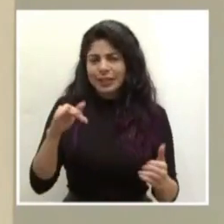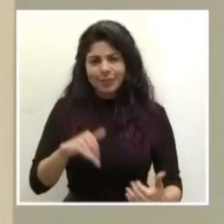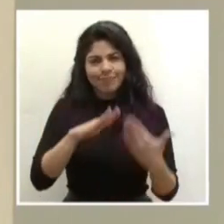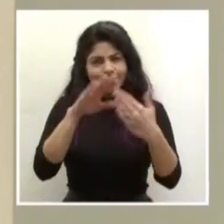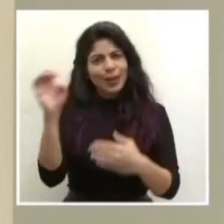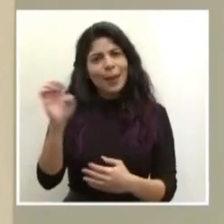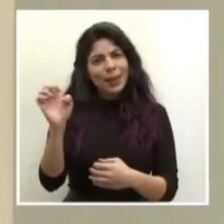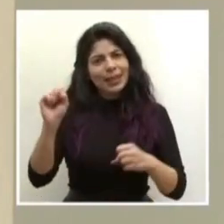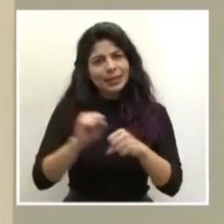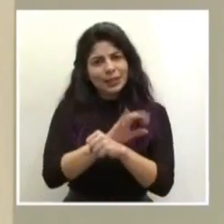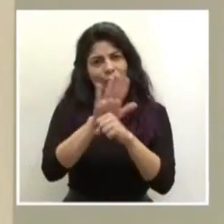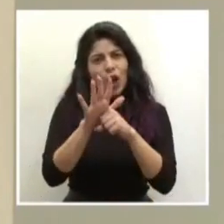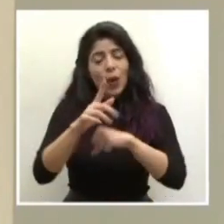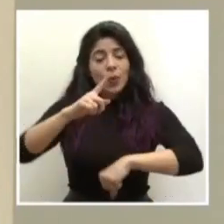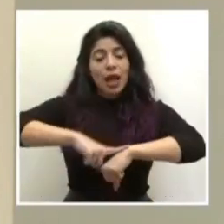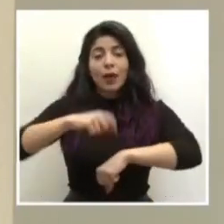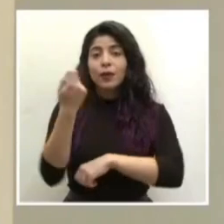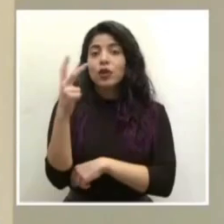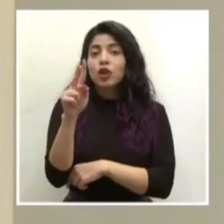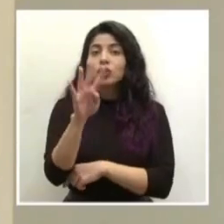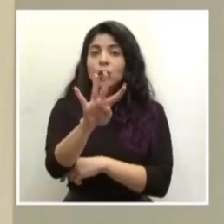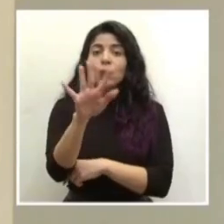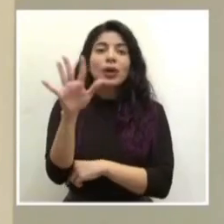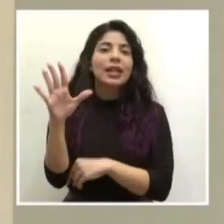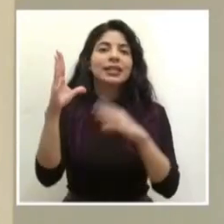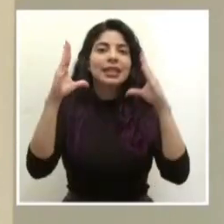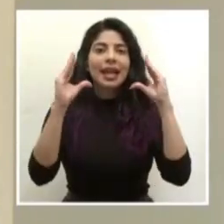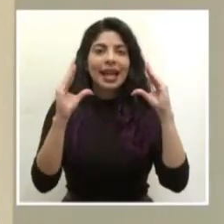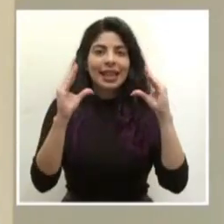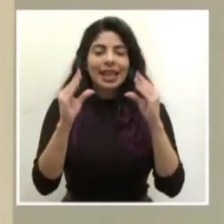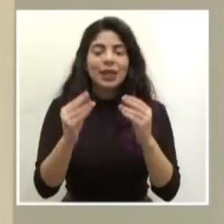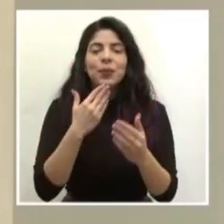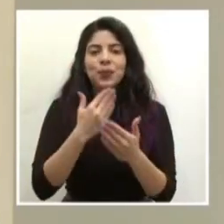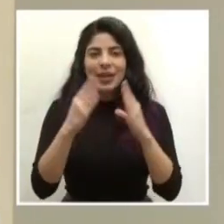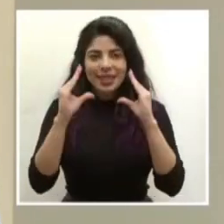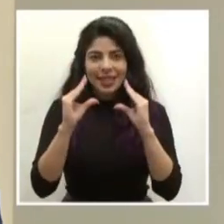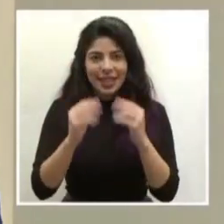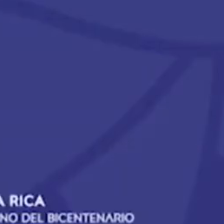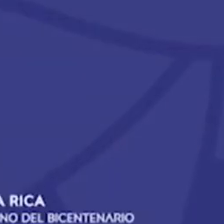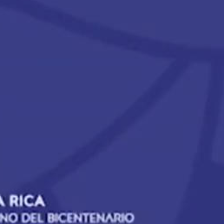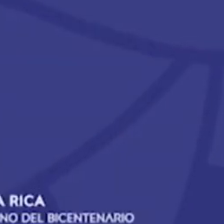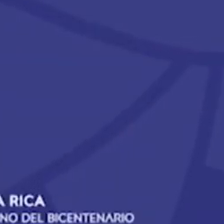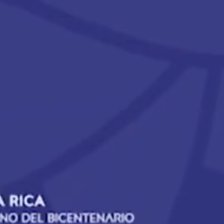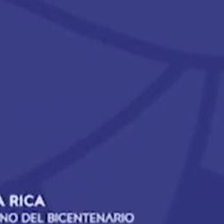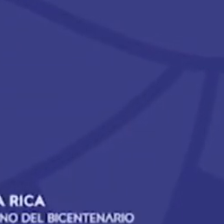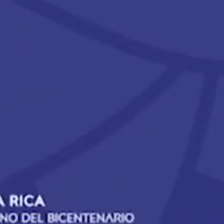emergencia por el COVID-19 al ser las 12:45 de la tarde. Muy buenas tardes.